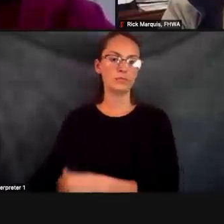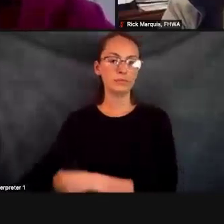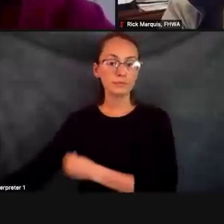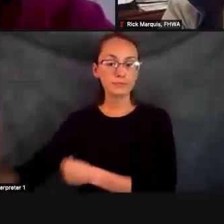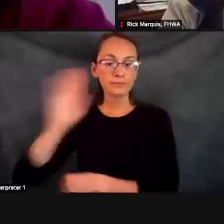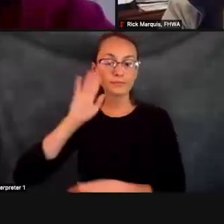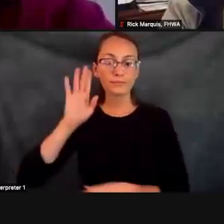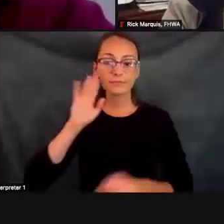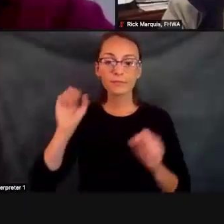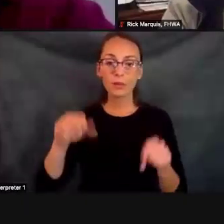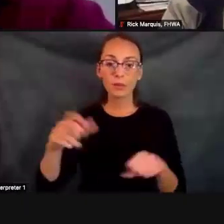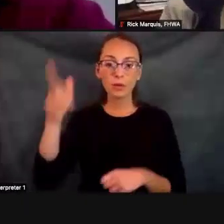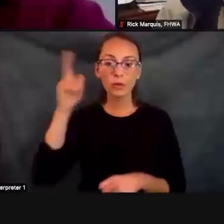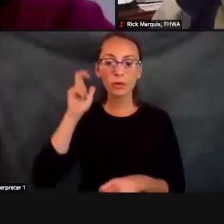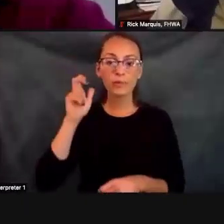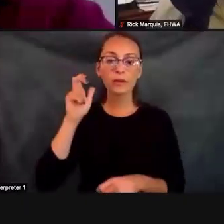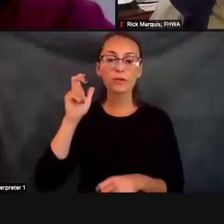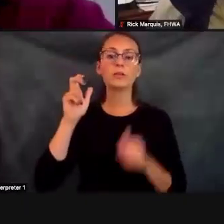Hola, ¿me escuchan?